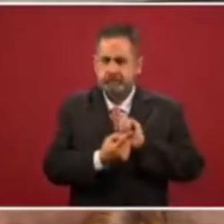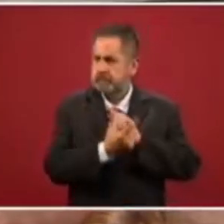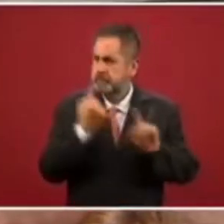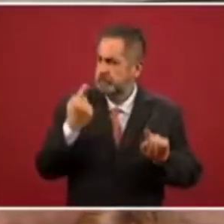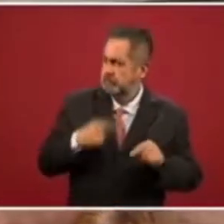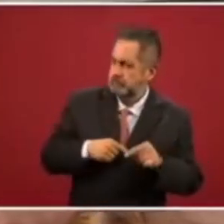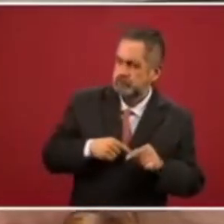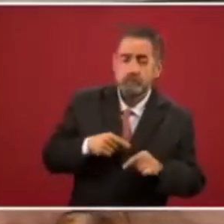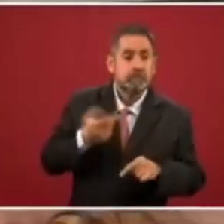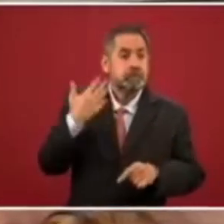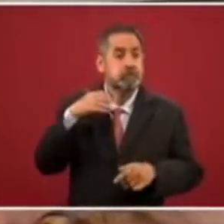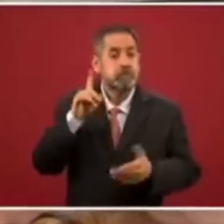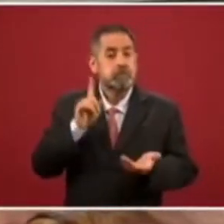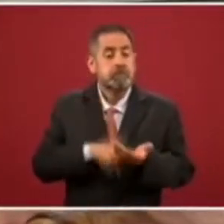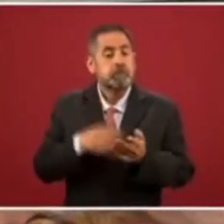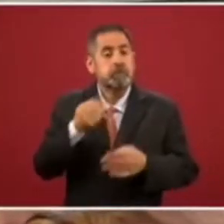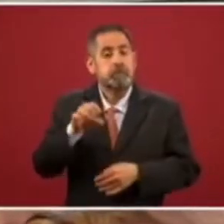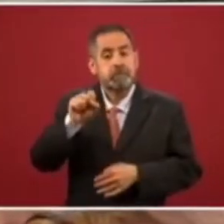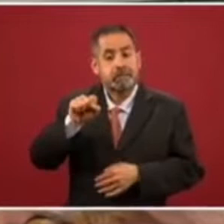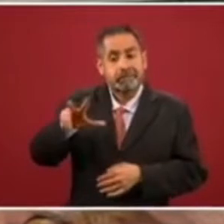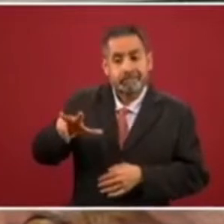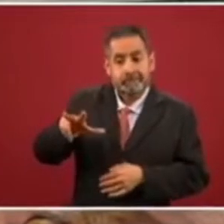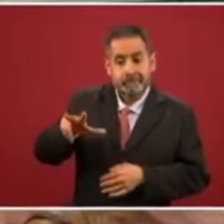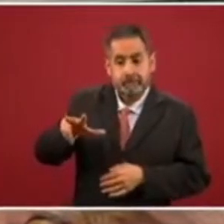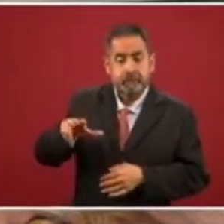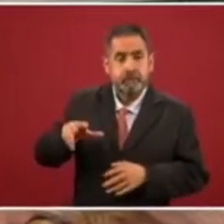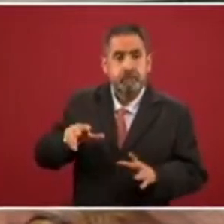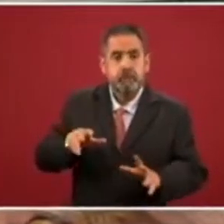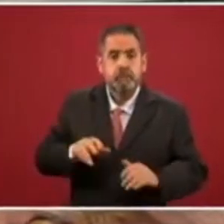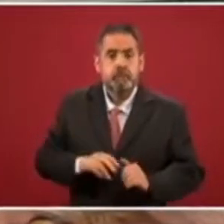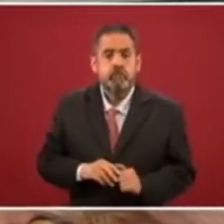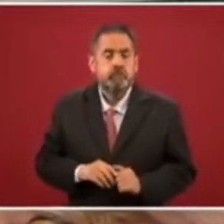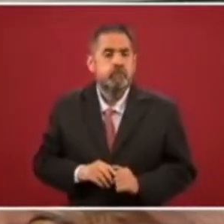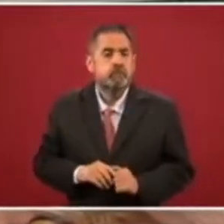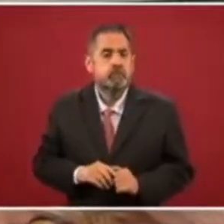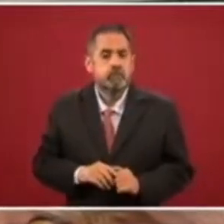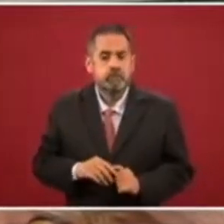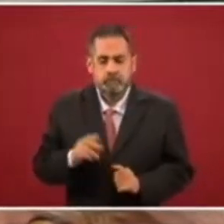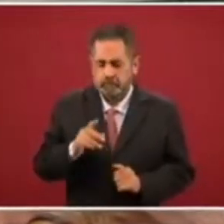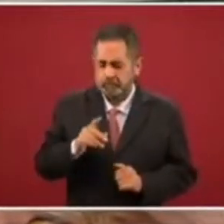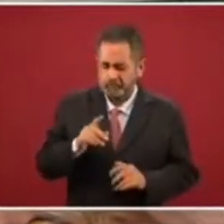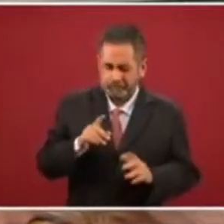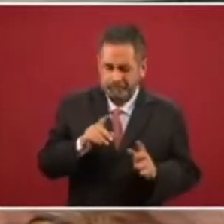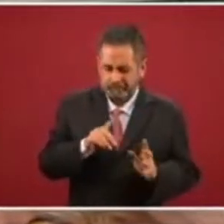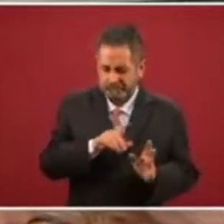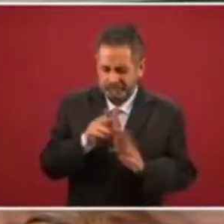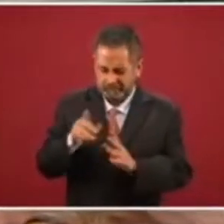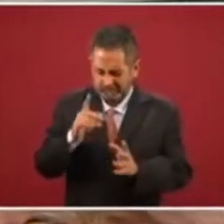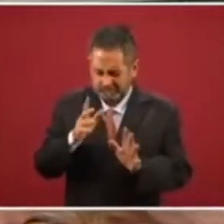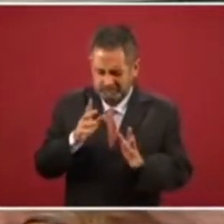en el 68, esto fue después, esto fue en el 69,